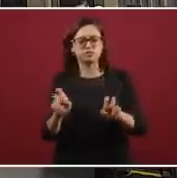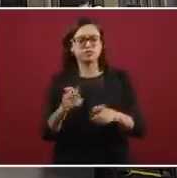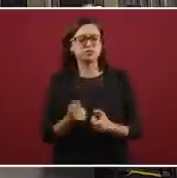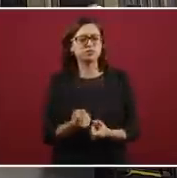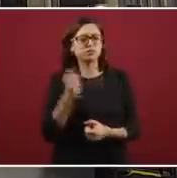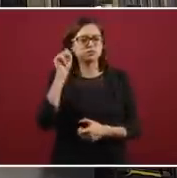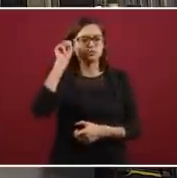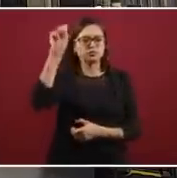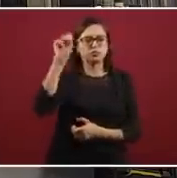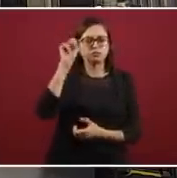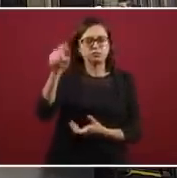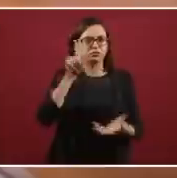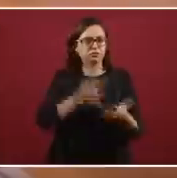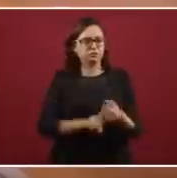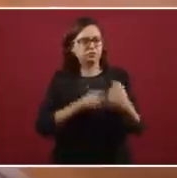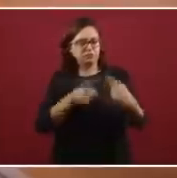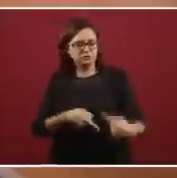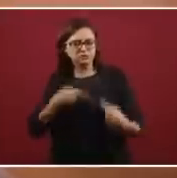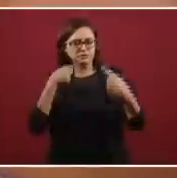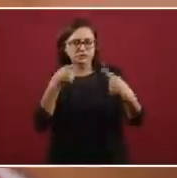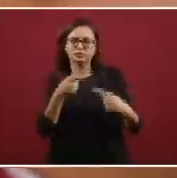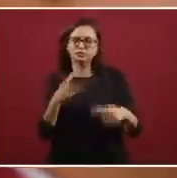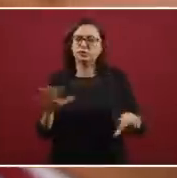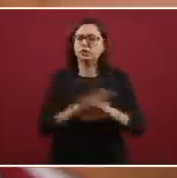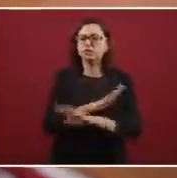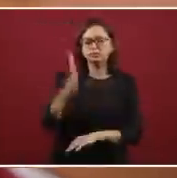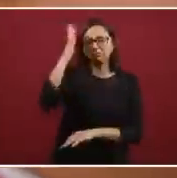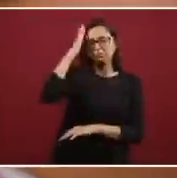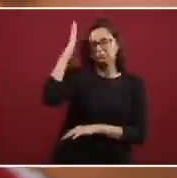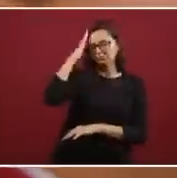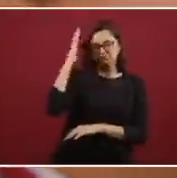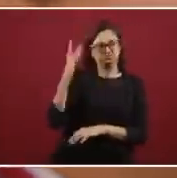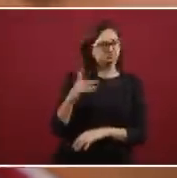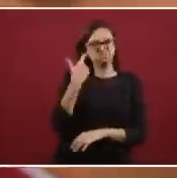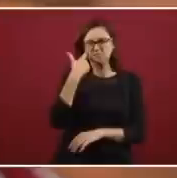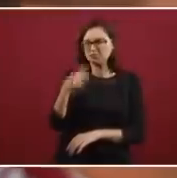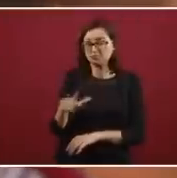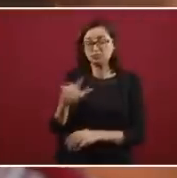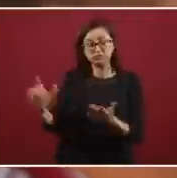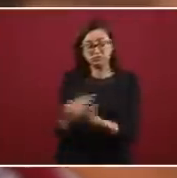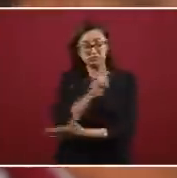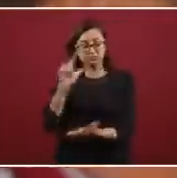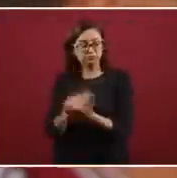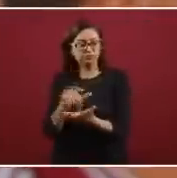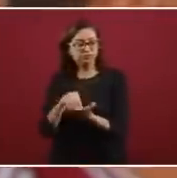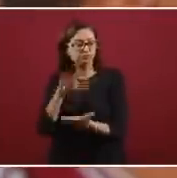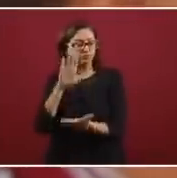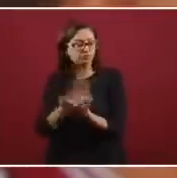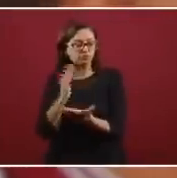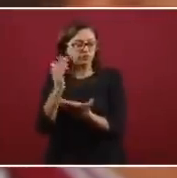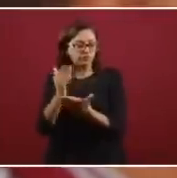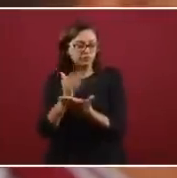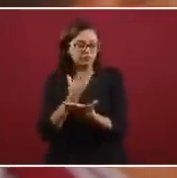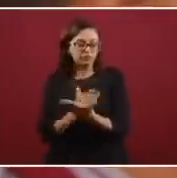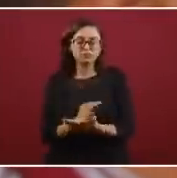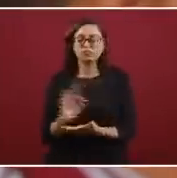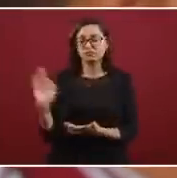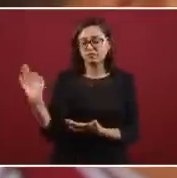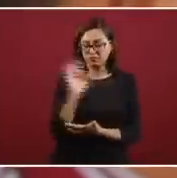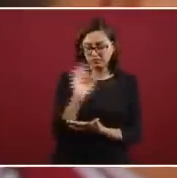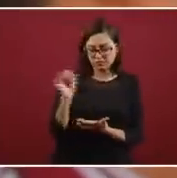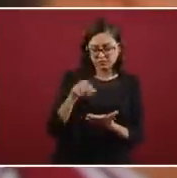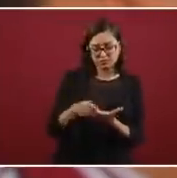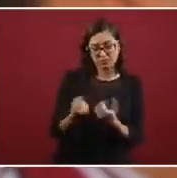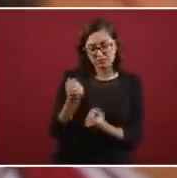algunos sindicatos para renovar los liderazgos, a pesar de que ya está contemplado en la ley, aunque existen algunas lagunas que les podrían permitir